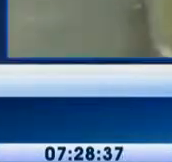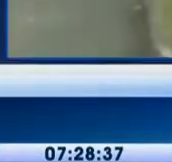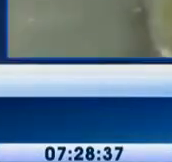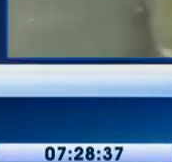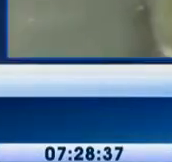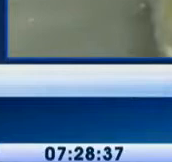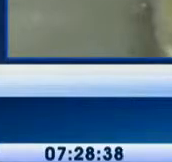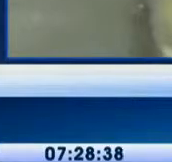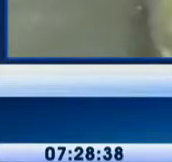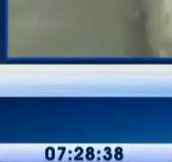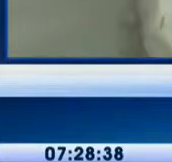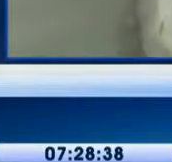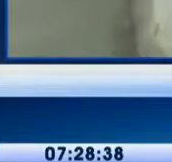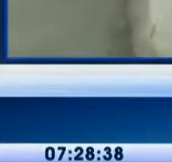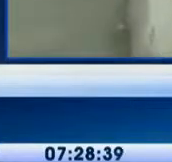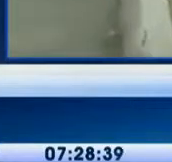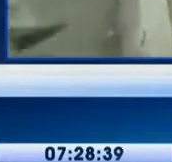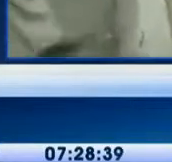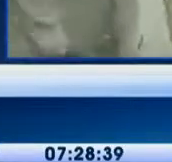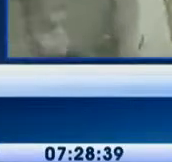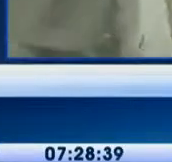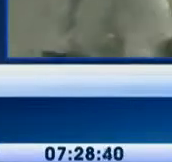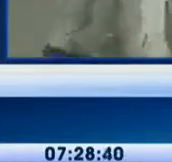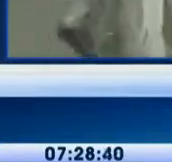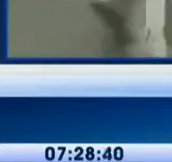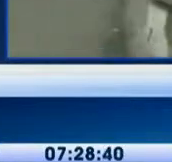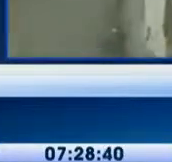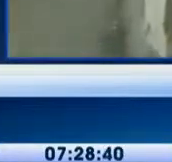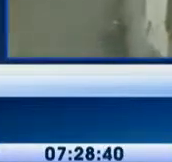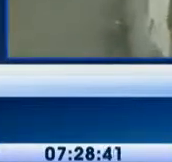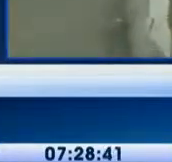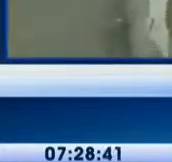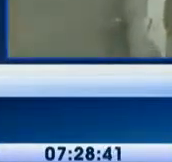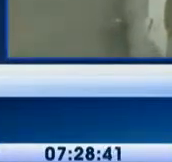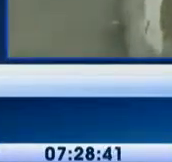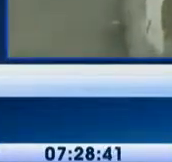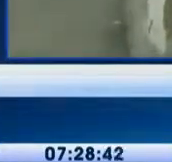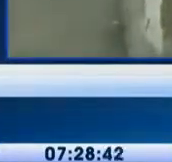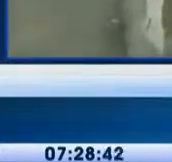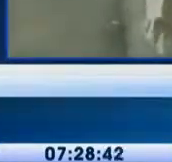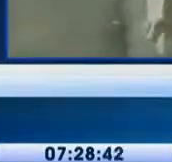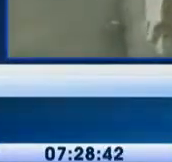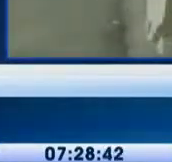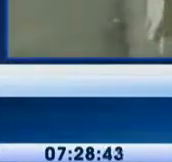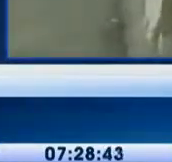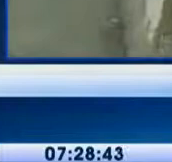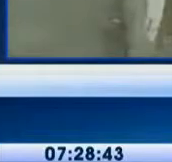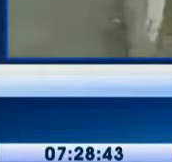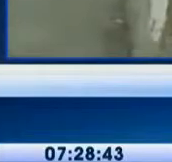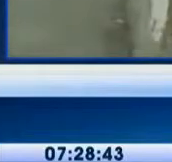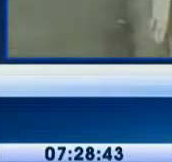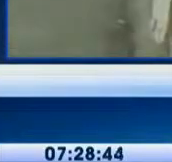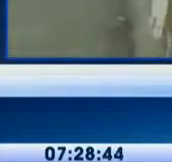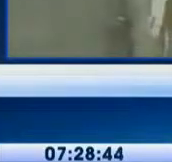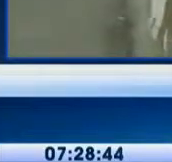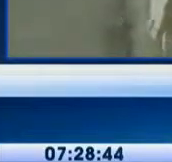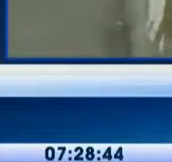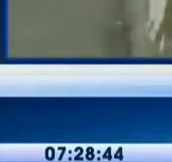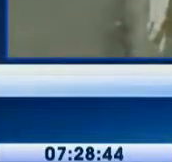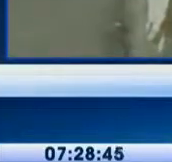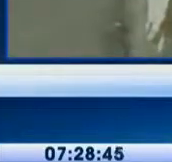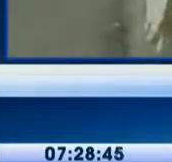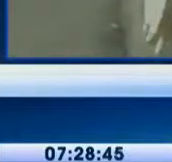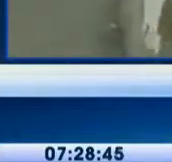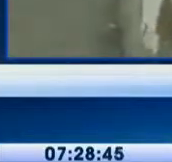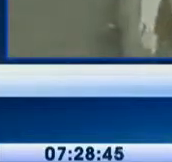La realidad es a Hugo, pero... Hugo, sí, está? No, tranquilo, puede ser a cualquiera de los dos, estamos en cada uno en nuestro estudio, pero bueno, está bien, ahora